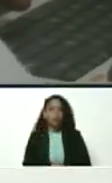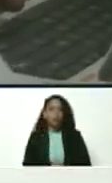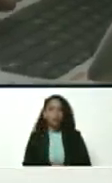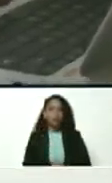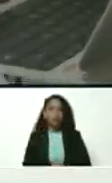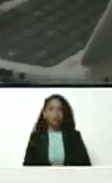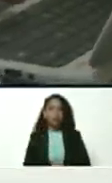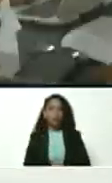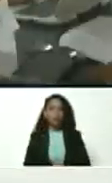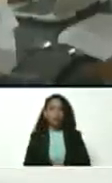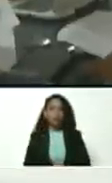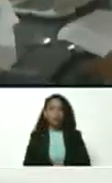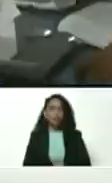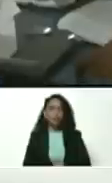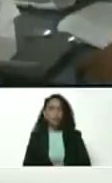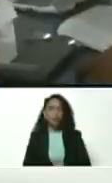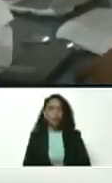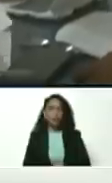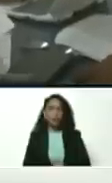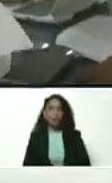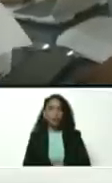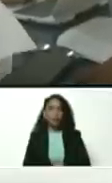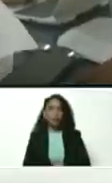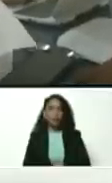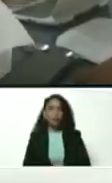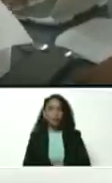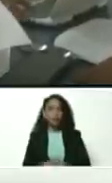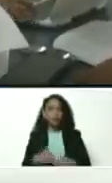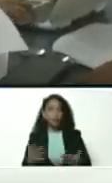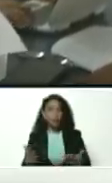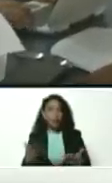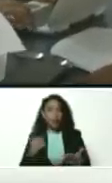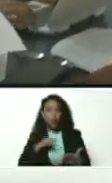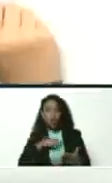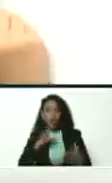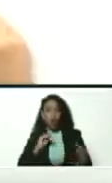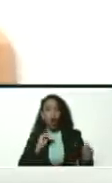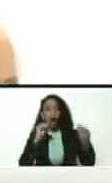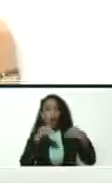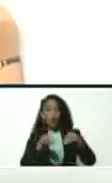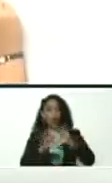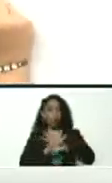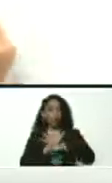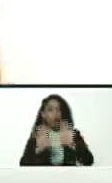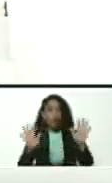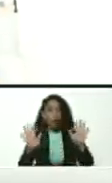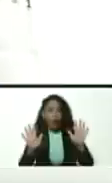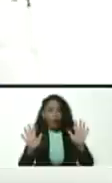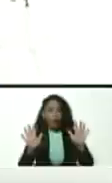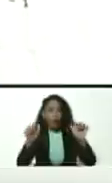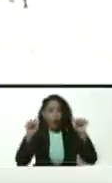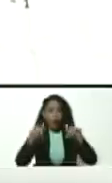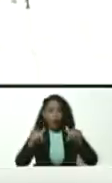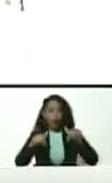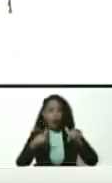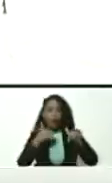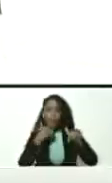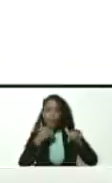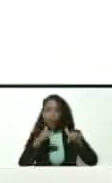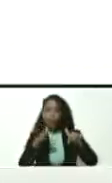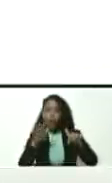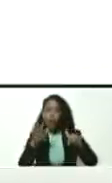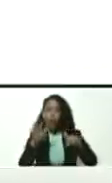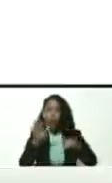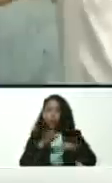saben la juve y hemos acordado que a partir de este jueves